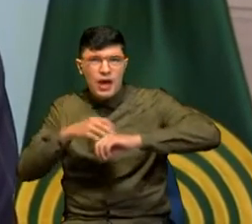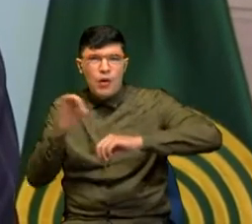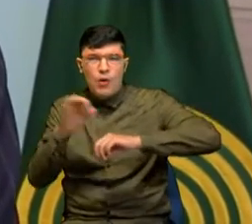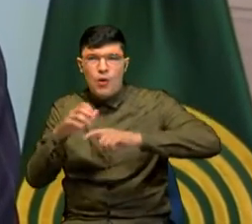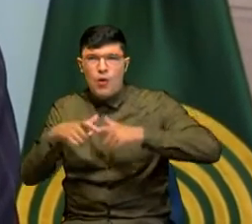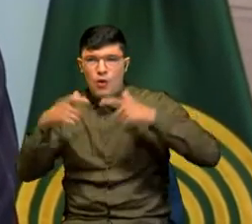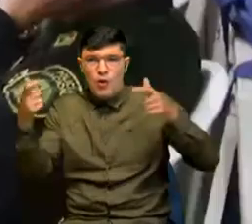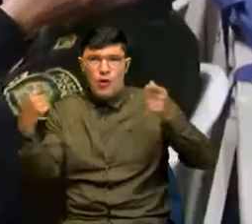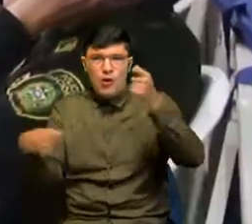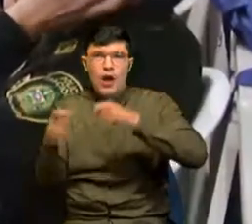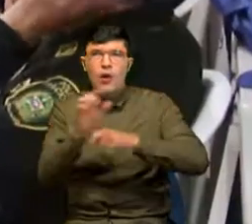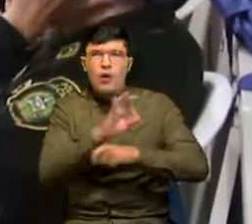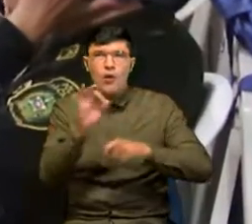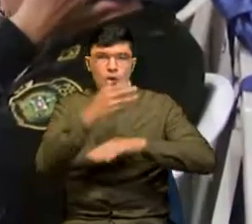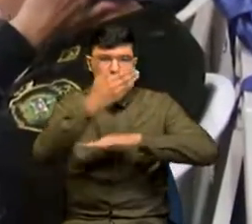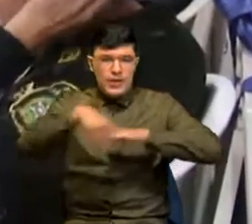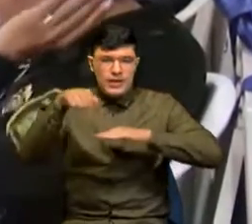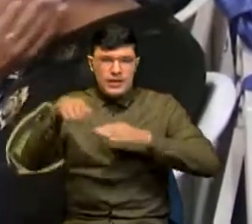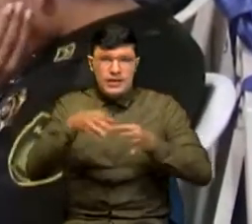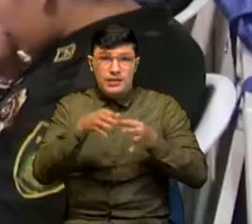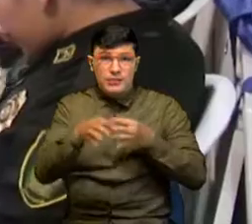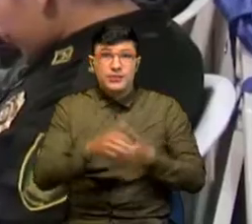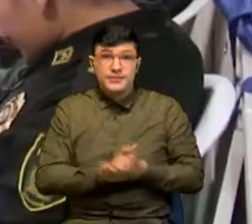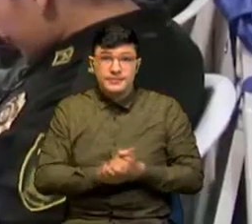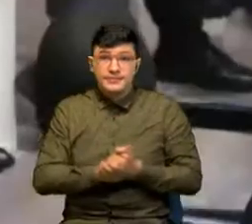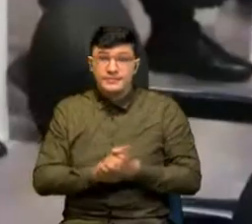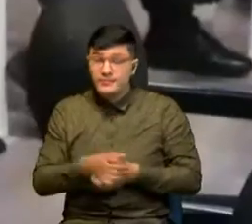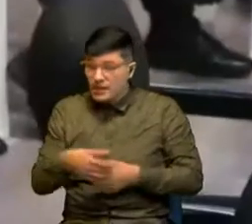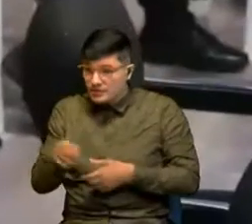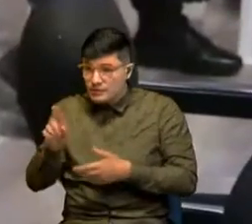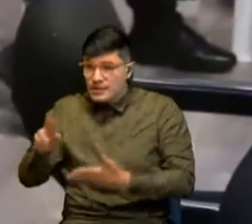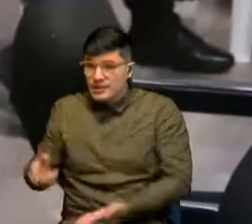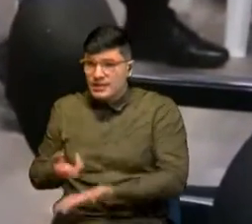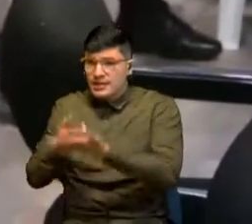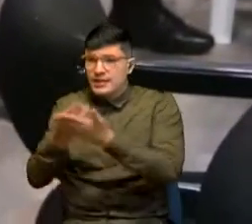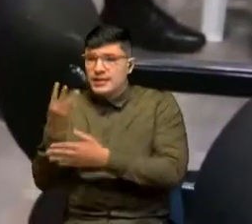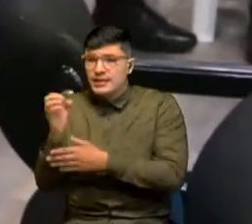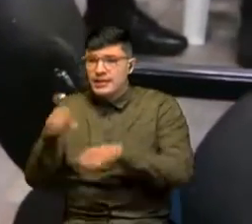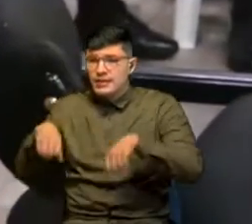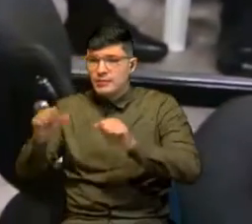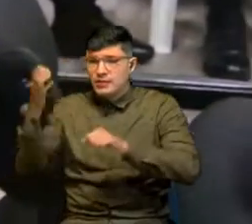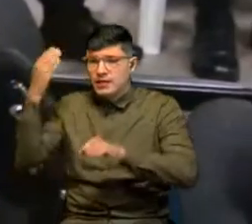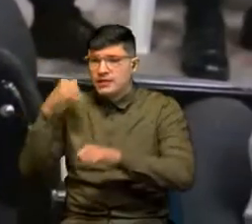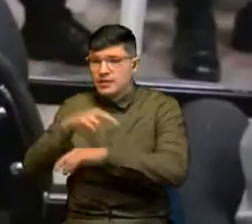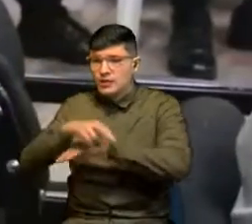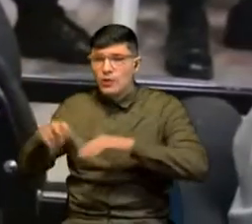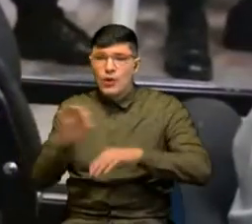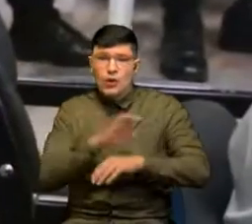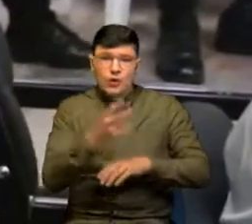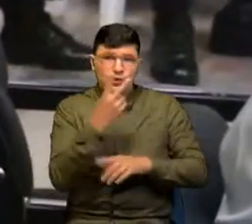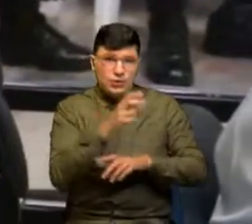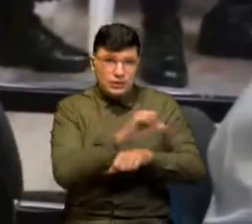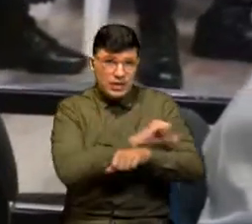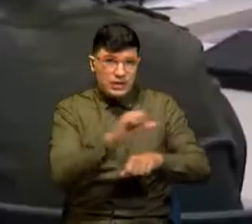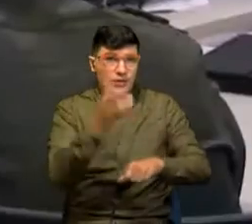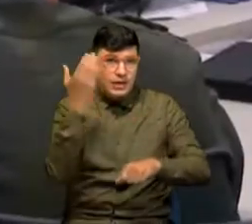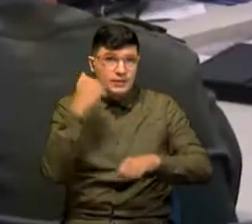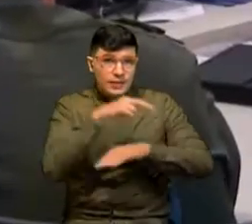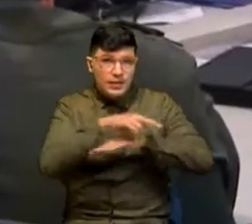en el casco urbano de nuestro municipio. Se logró además la recuperación de 30 motocicletas y 2 vehículos, al igual